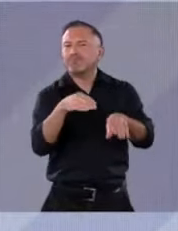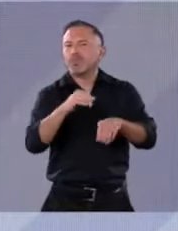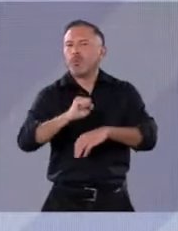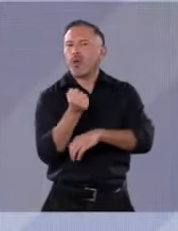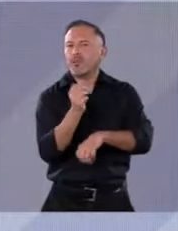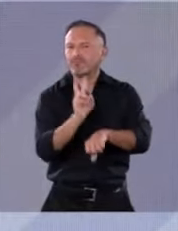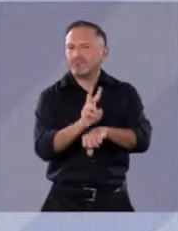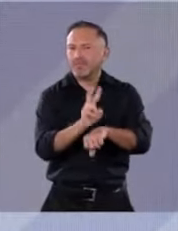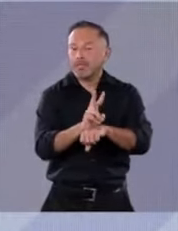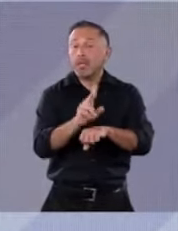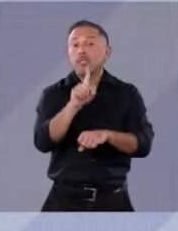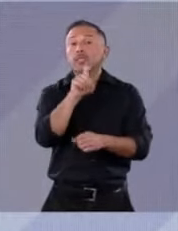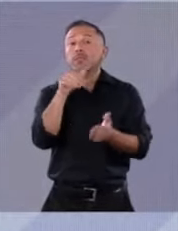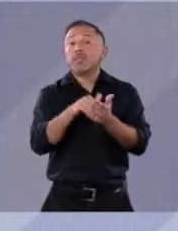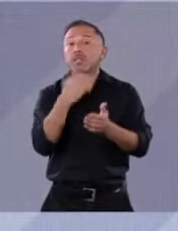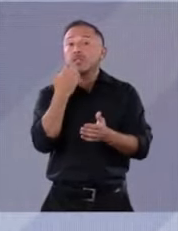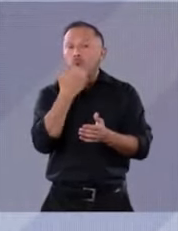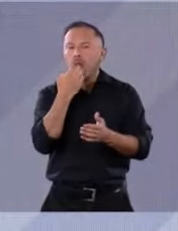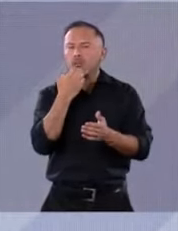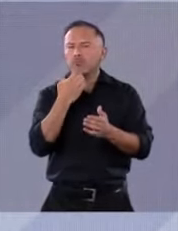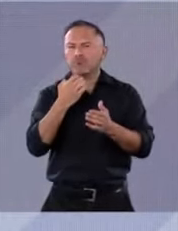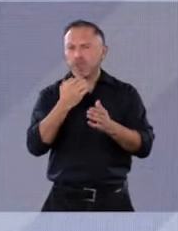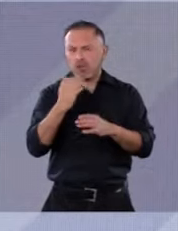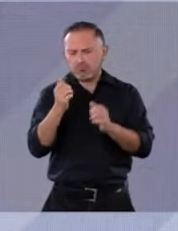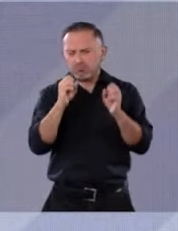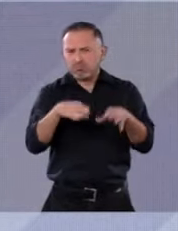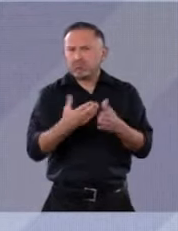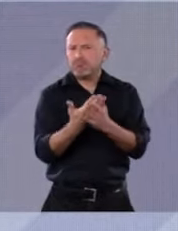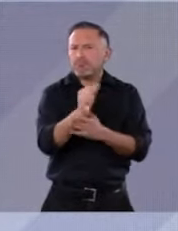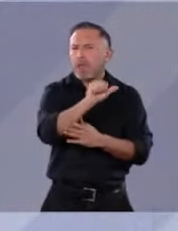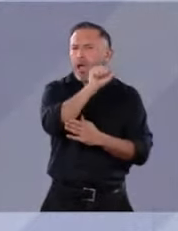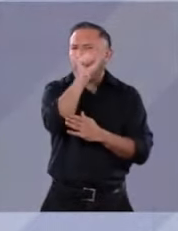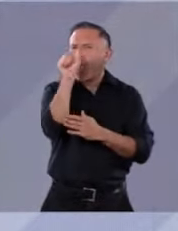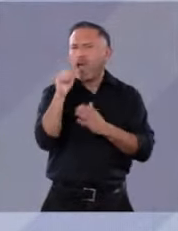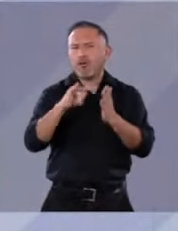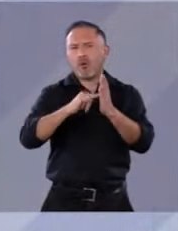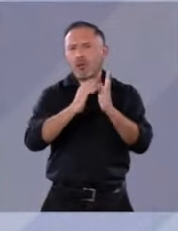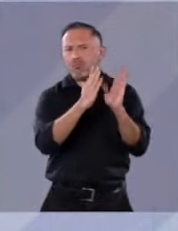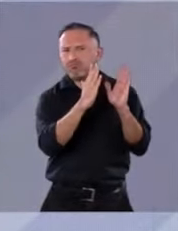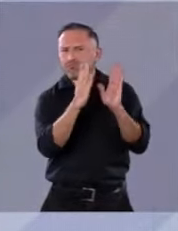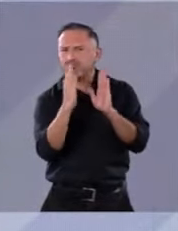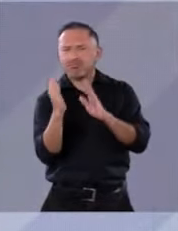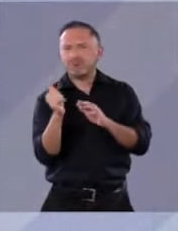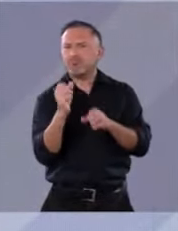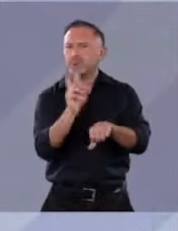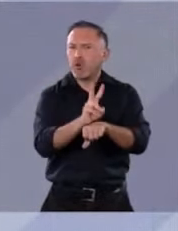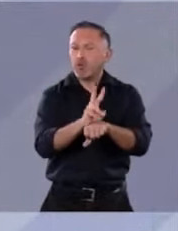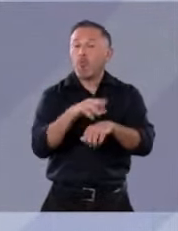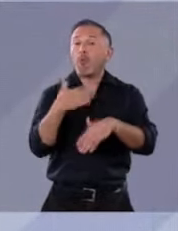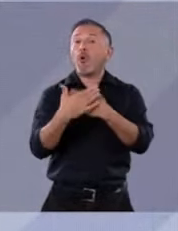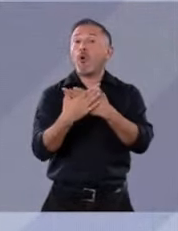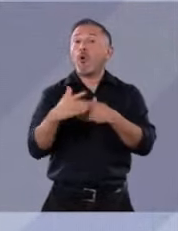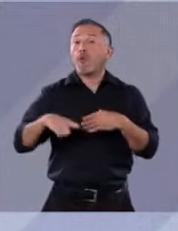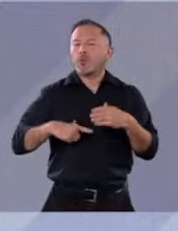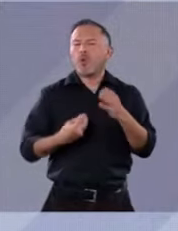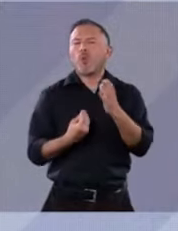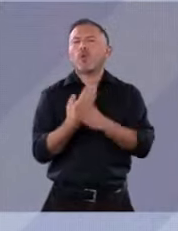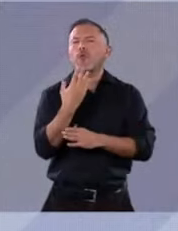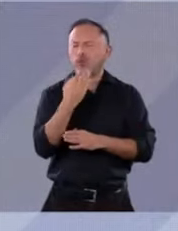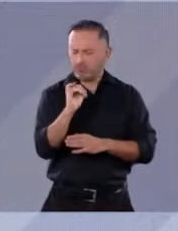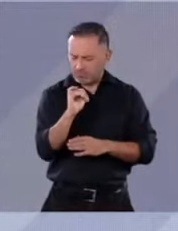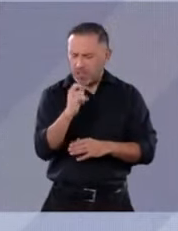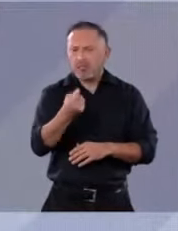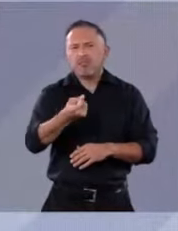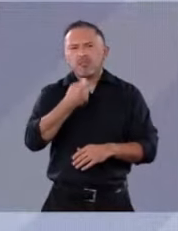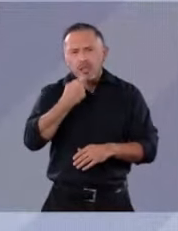tiempo completo. Con el nuevo seguro popular habrá tratamientos y medicamentos, pero sobre todo me